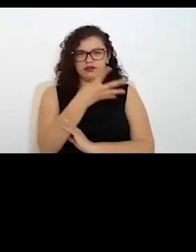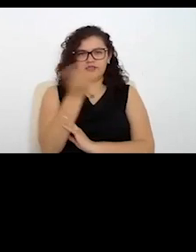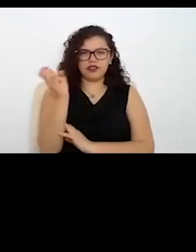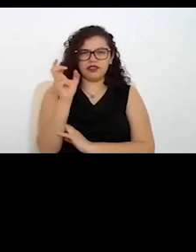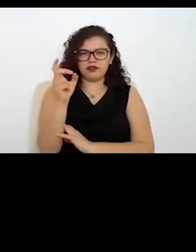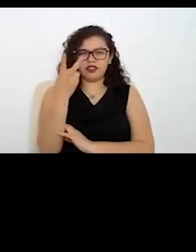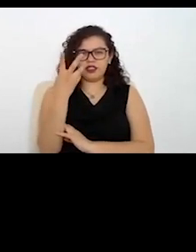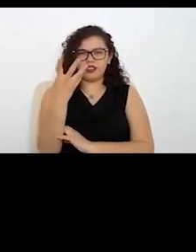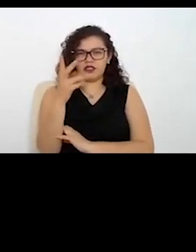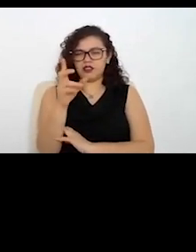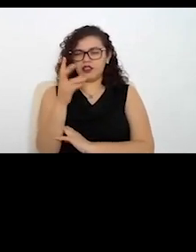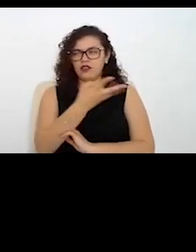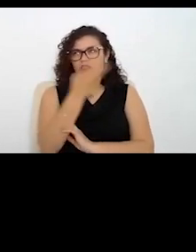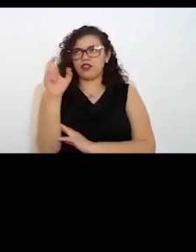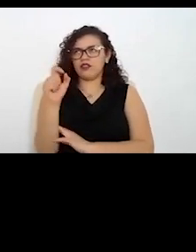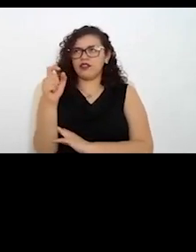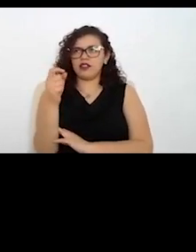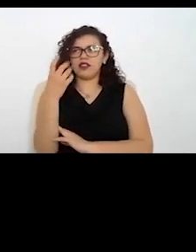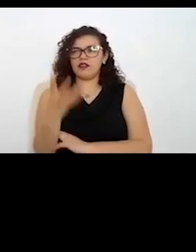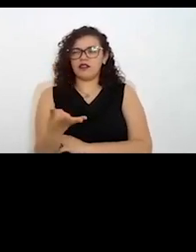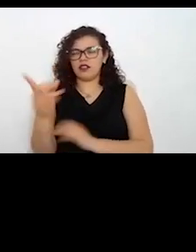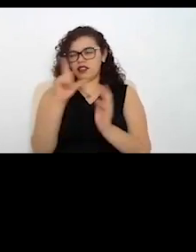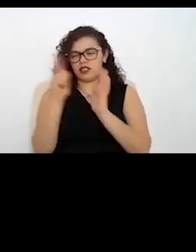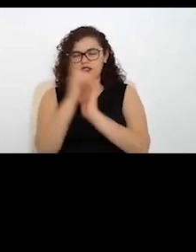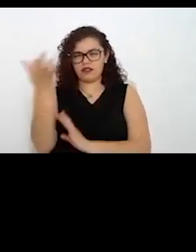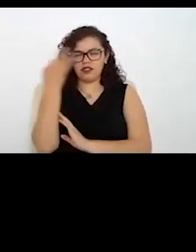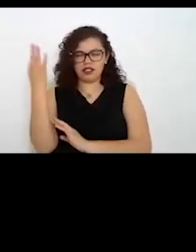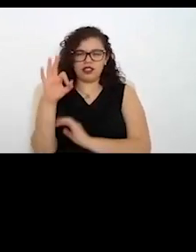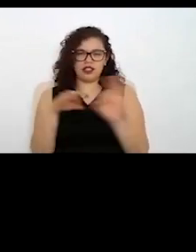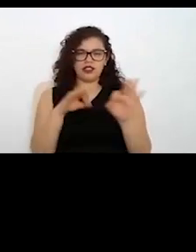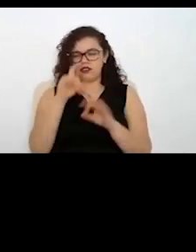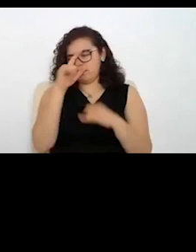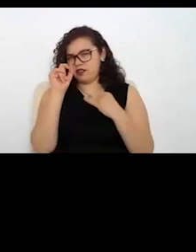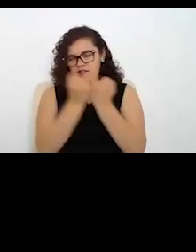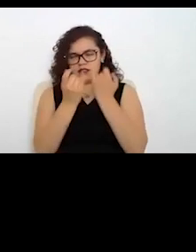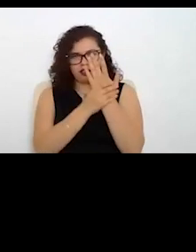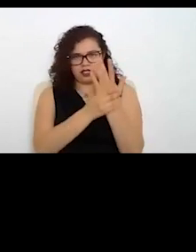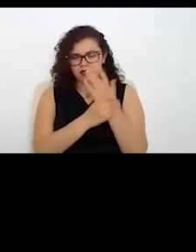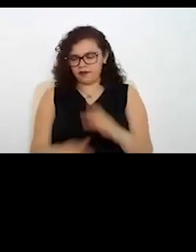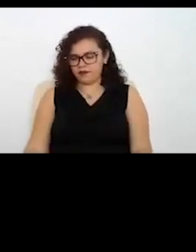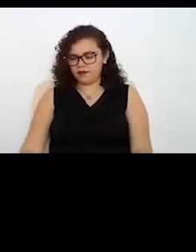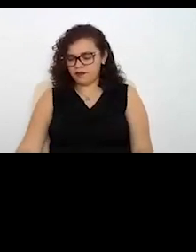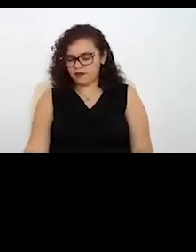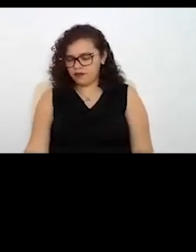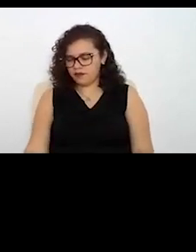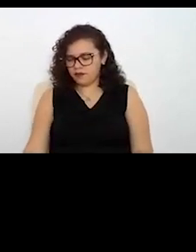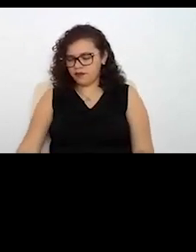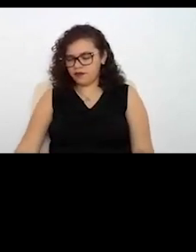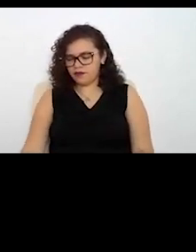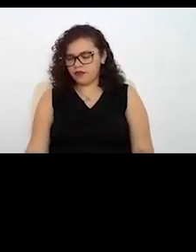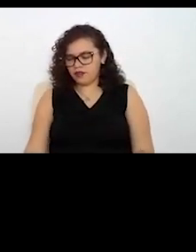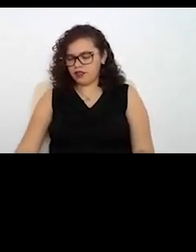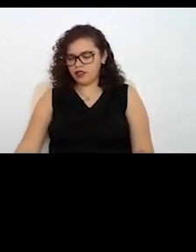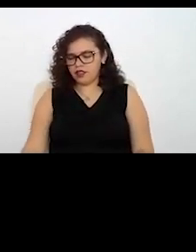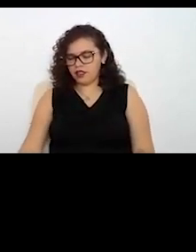424 de la Ley Federal del Trabajo, 424, que nos establece lo mínimo que tiene que tener, que es justo nuestra diapositiva anterior, que